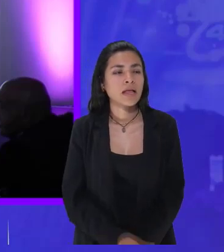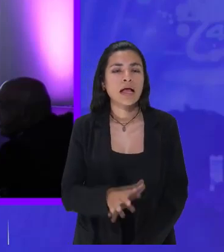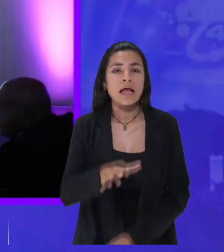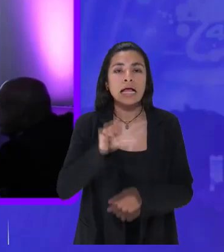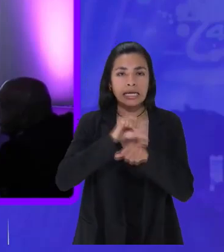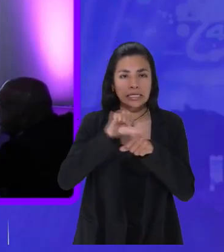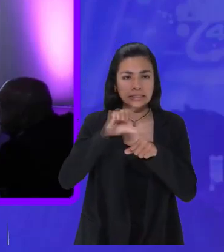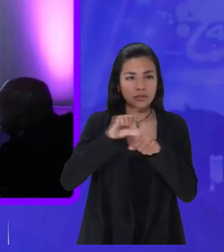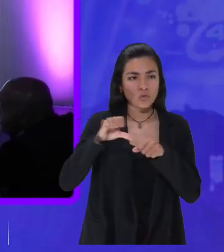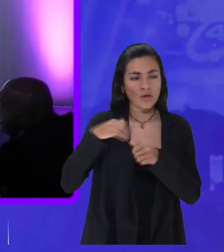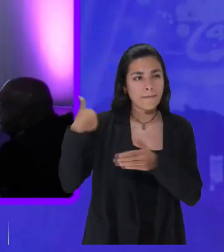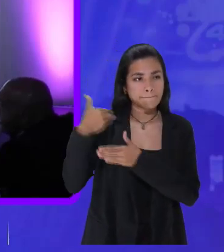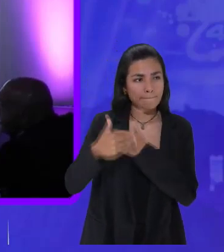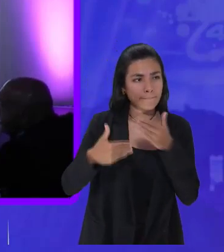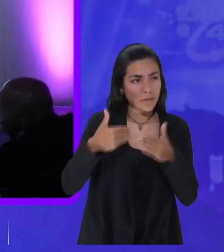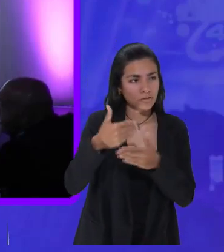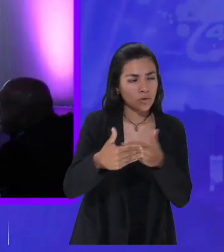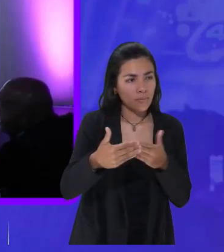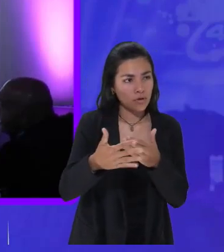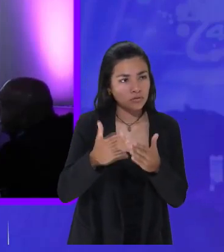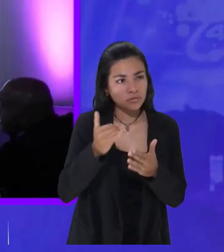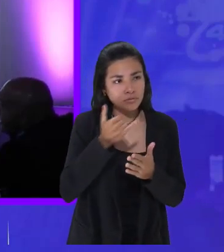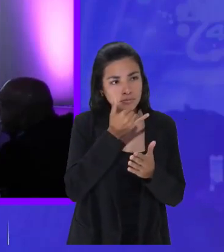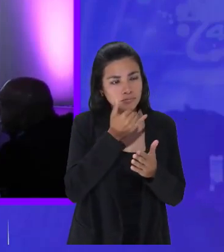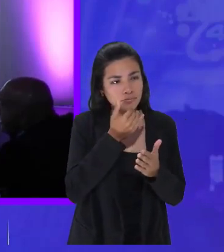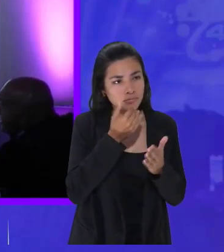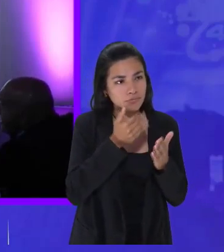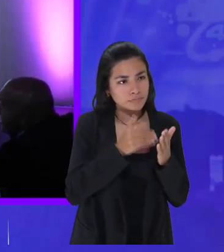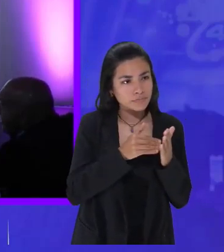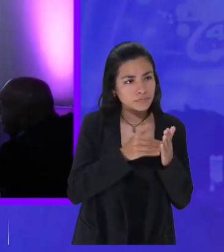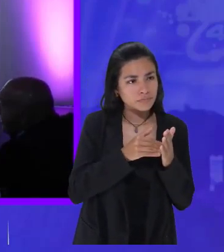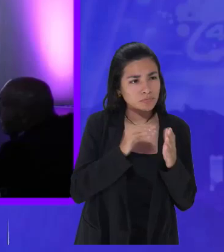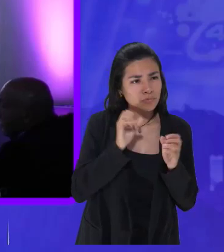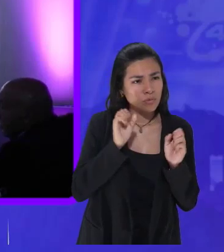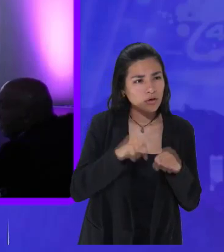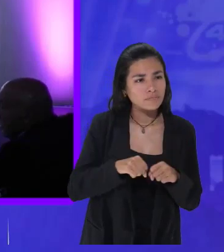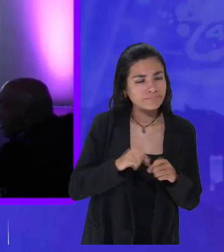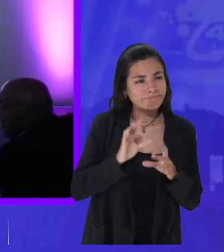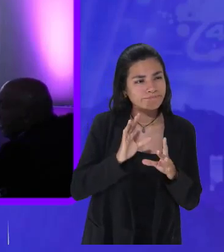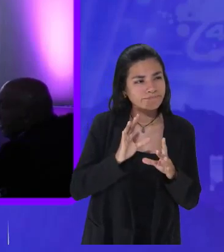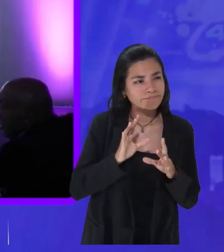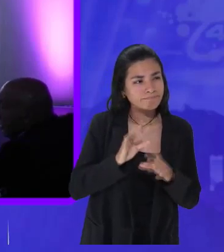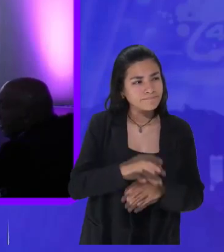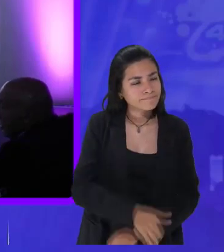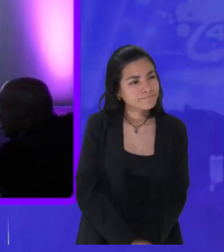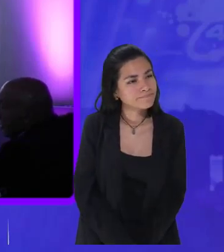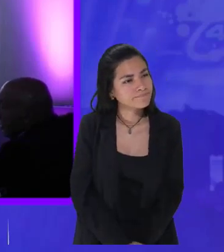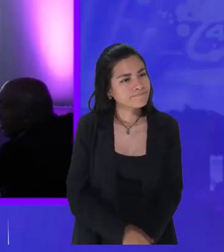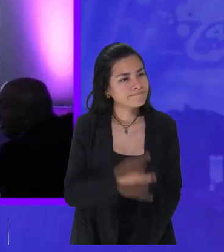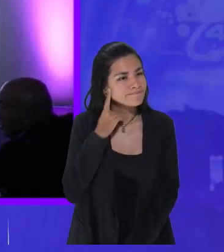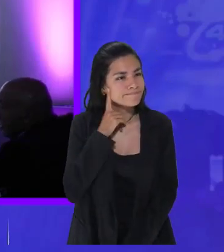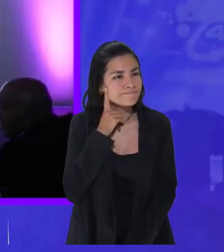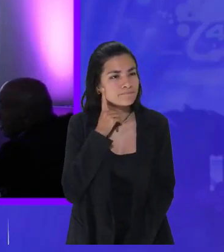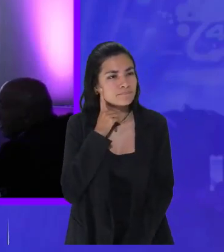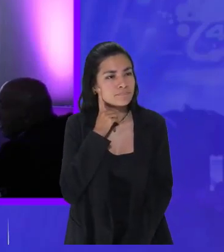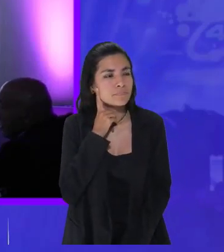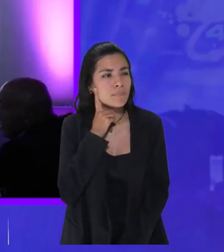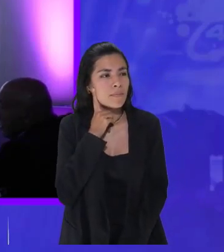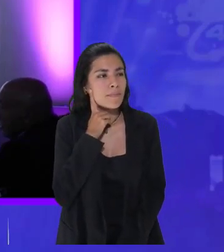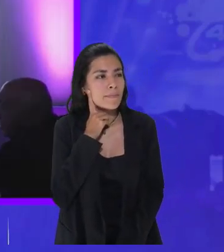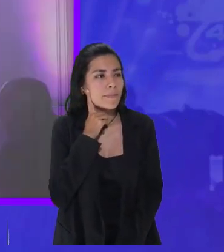paso a paso en un entorno 3D y que la persona pueda realizar exactamente el tipo de movimientos y el tipo de acciones que se harían en esta